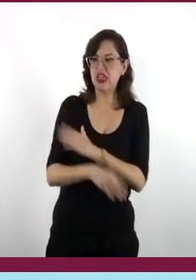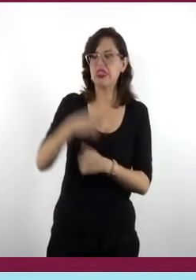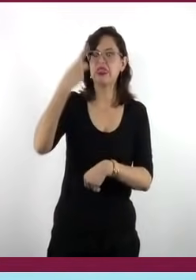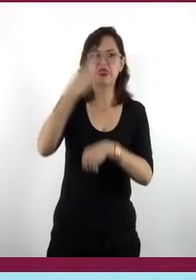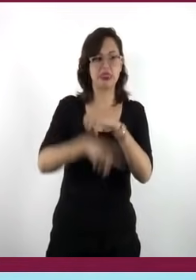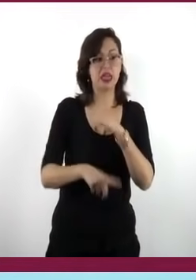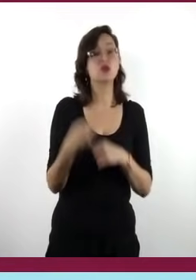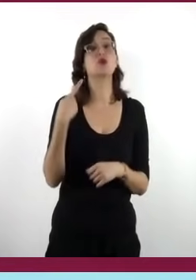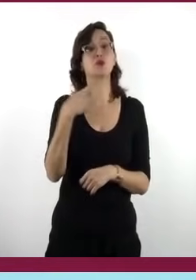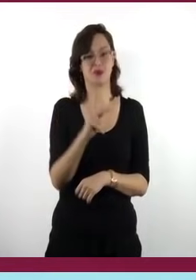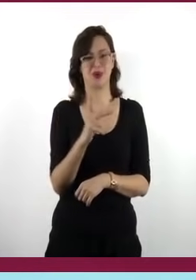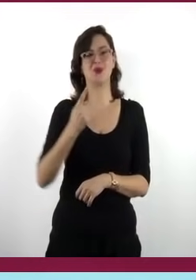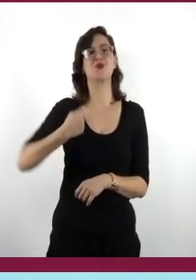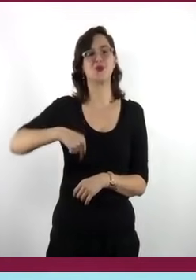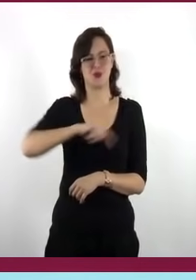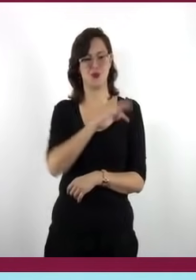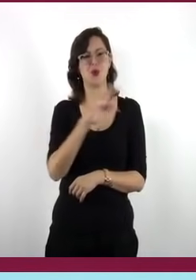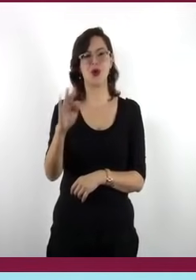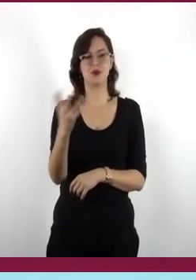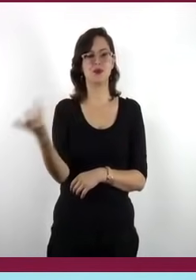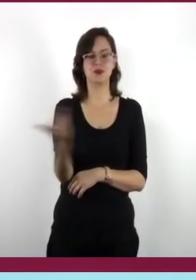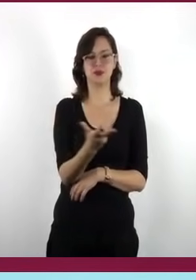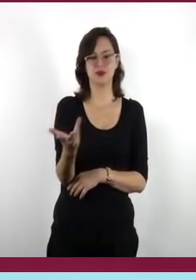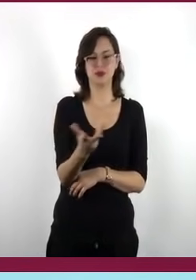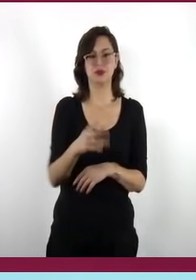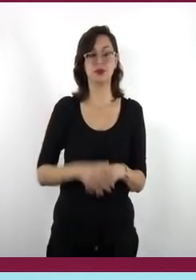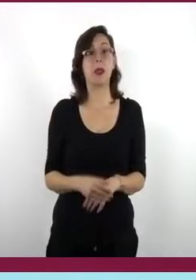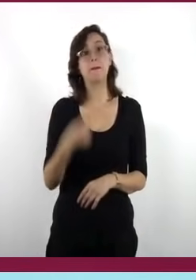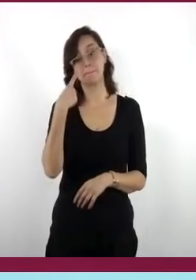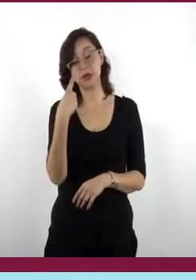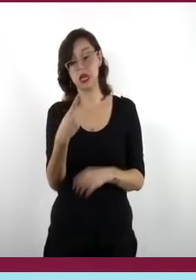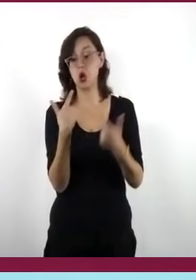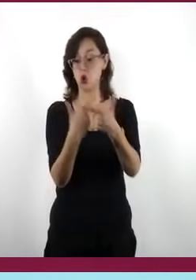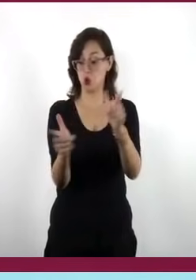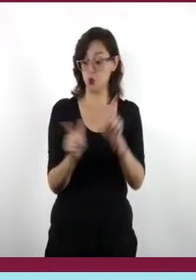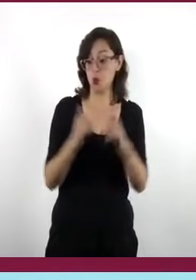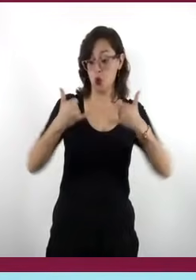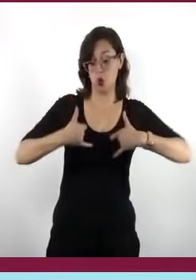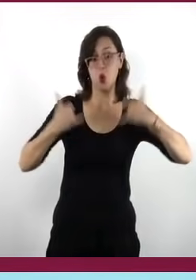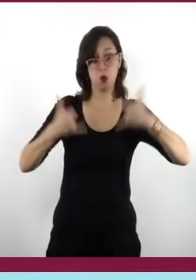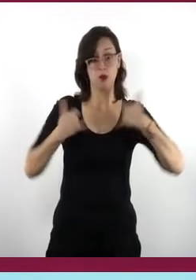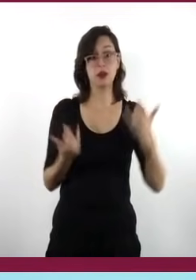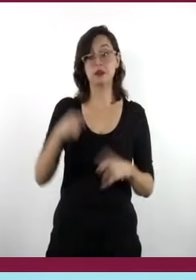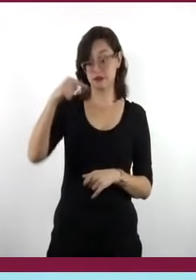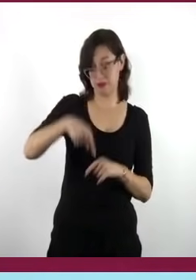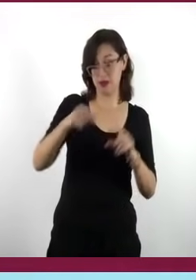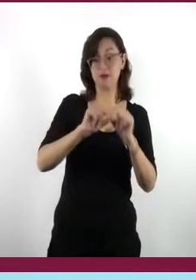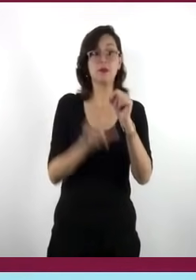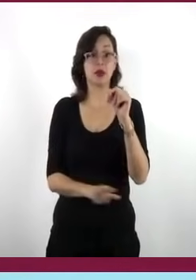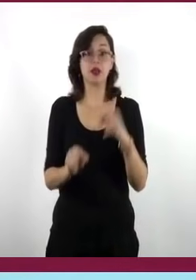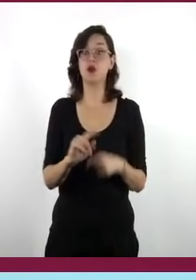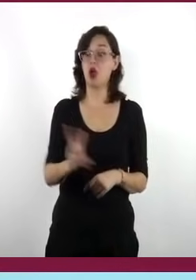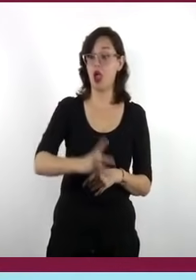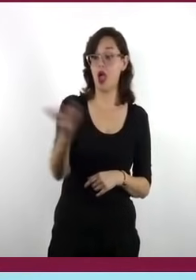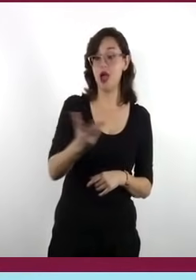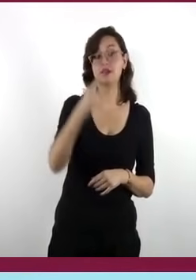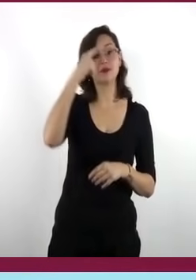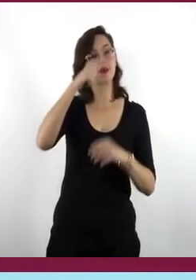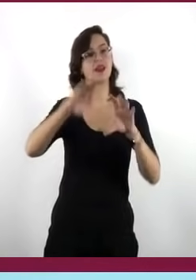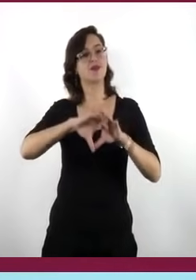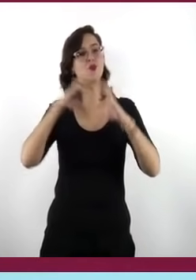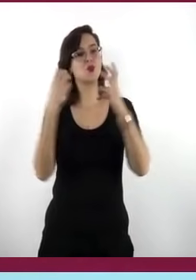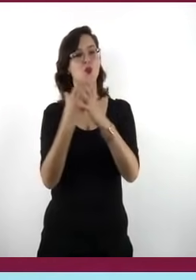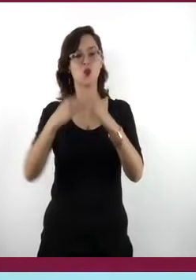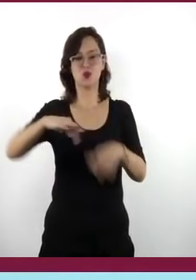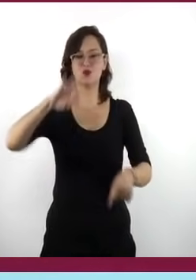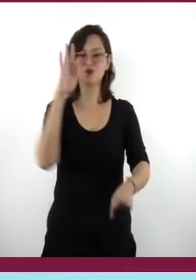aún hay mucho por hacer. Conozcamos lo que un grupo de adolescentes está realizando en México para ayudar al planeta y